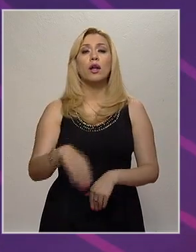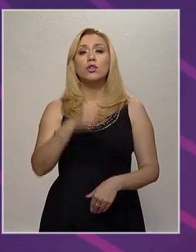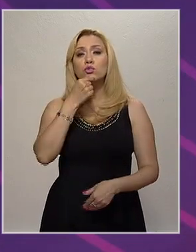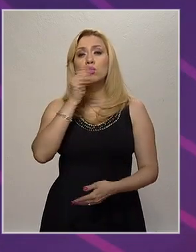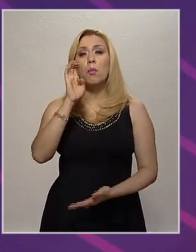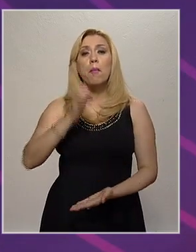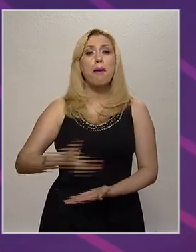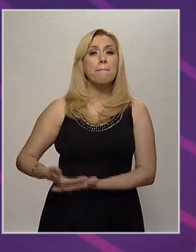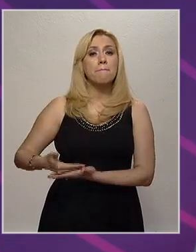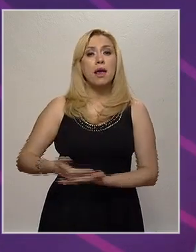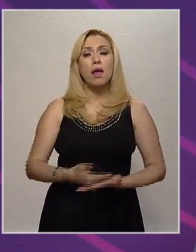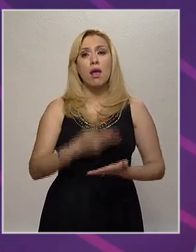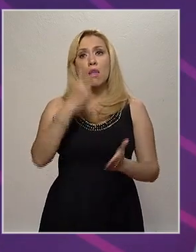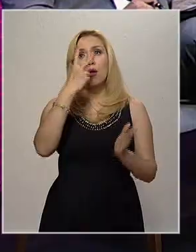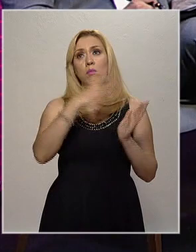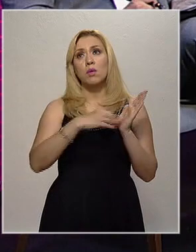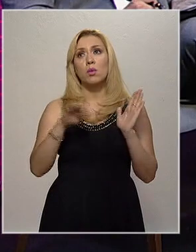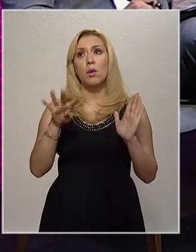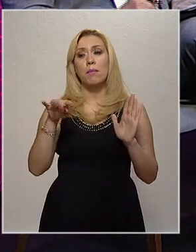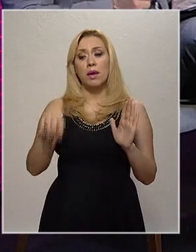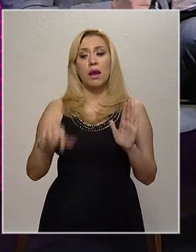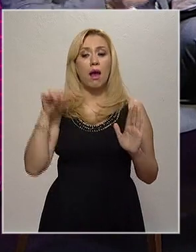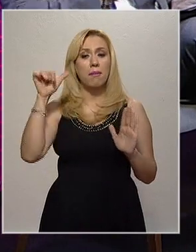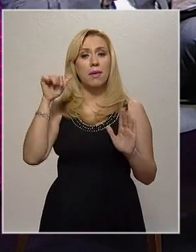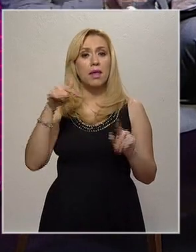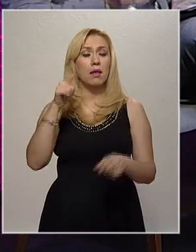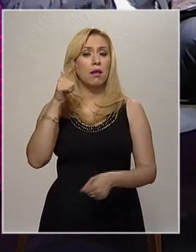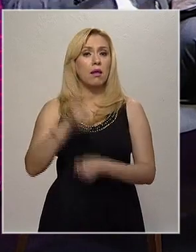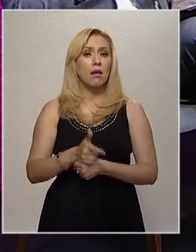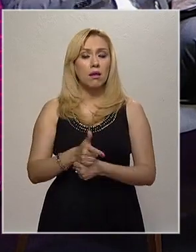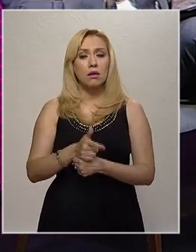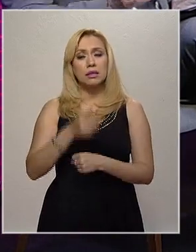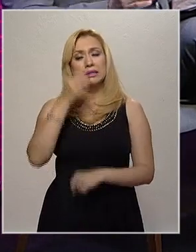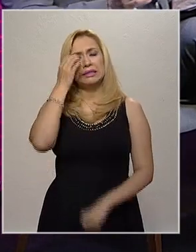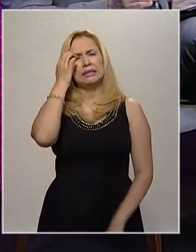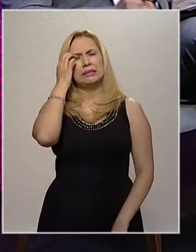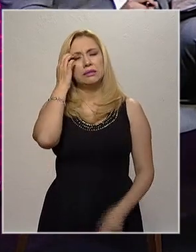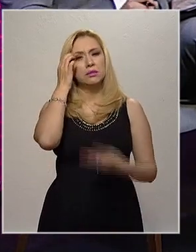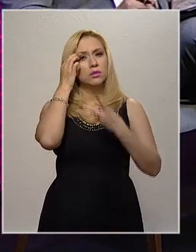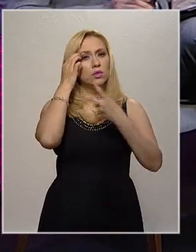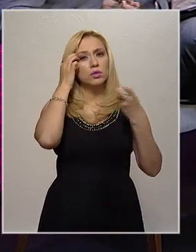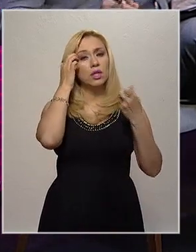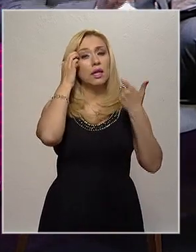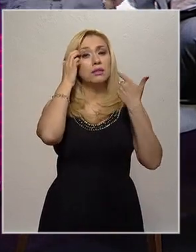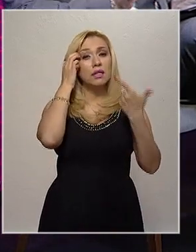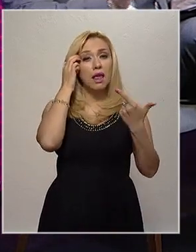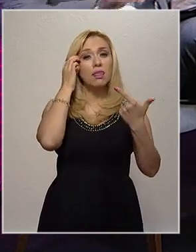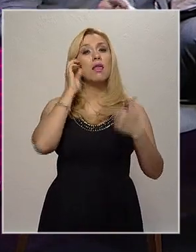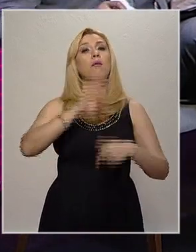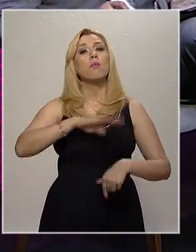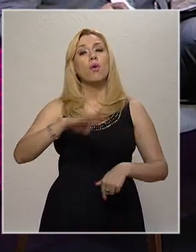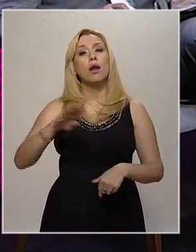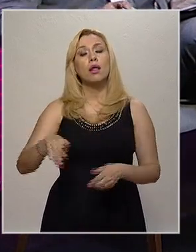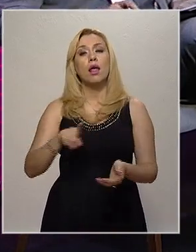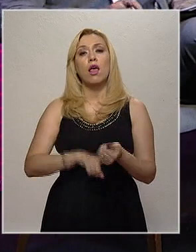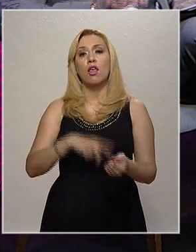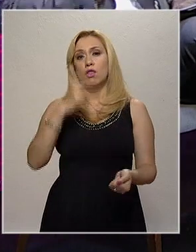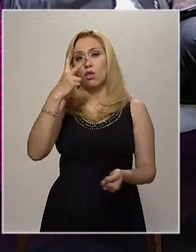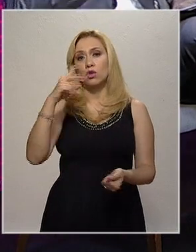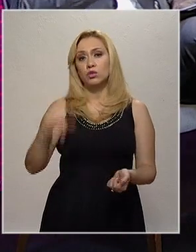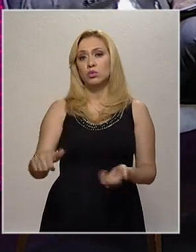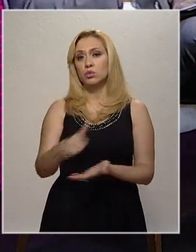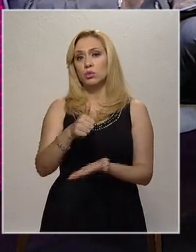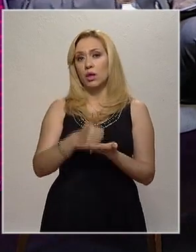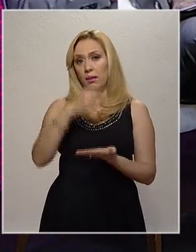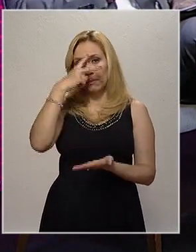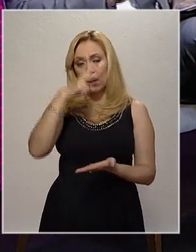abril del 2019, el Observatorio de Mortalidad Materna documentó 207 muertes, de las cuales 12 ocurrieron en la Ciudad de México.